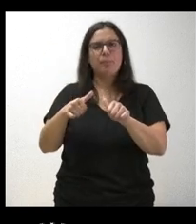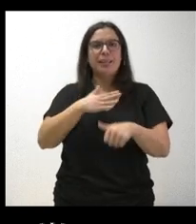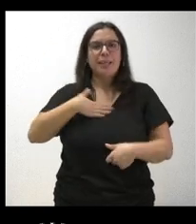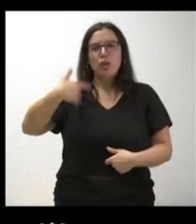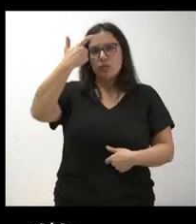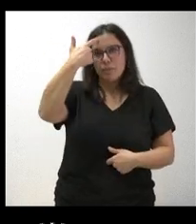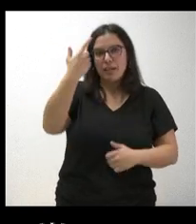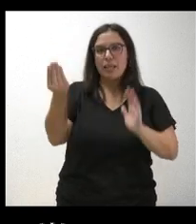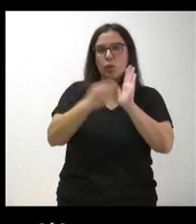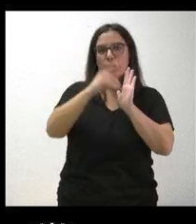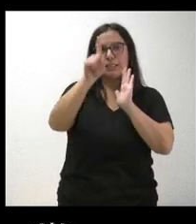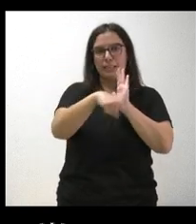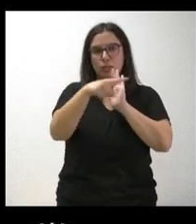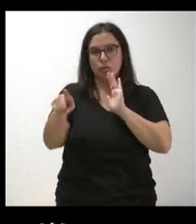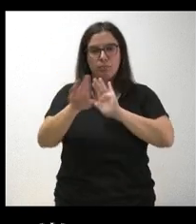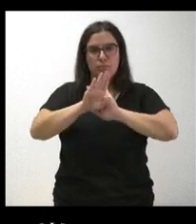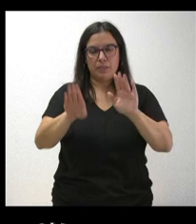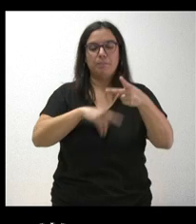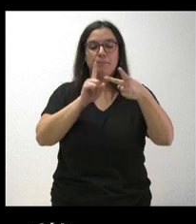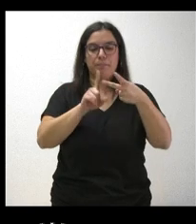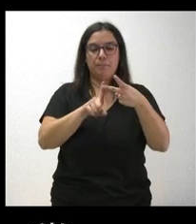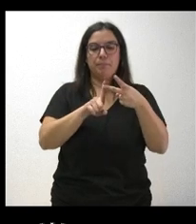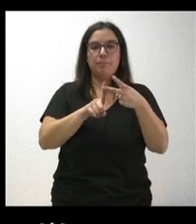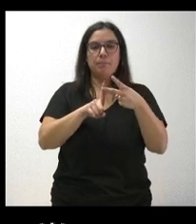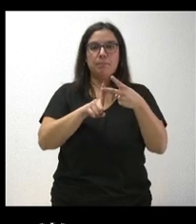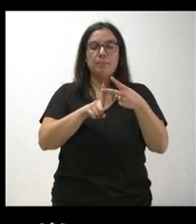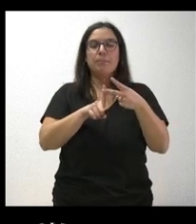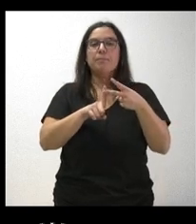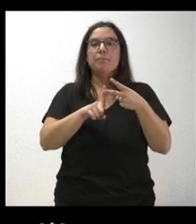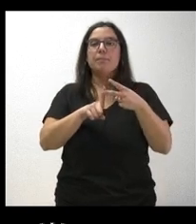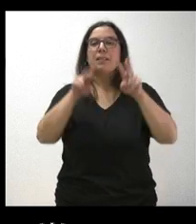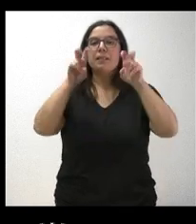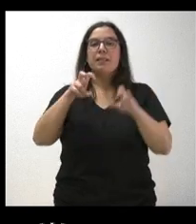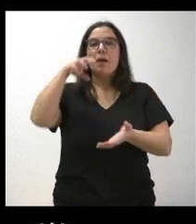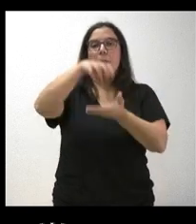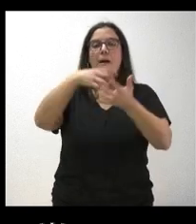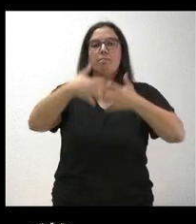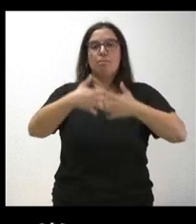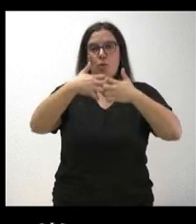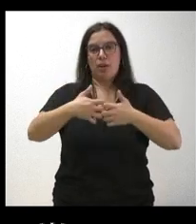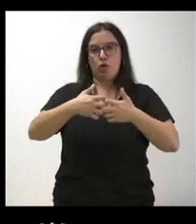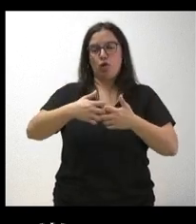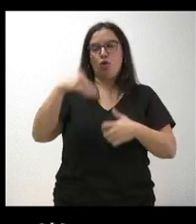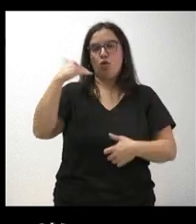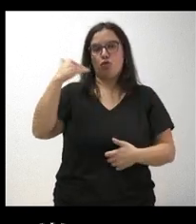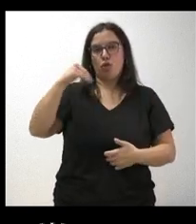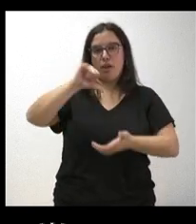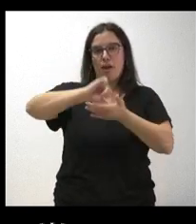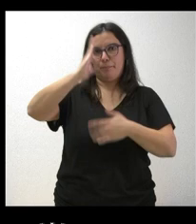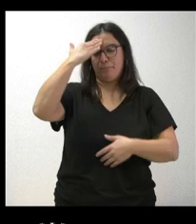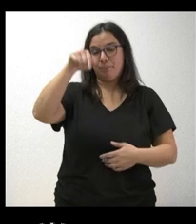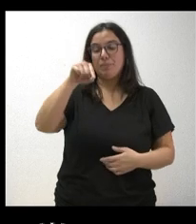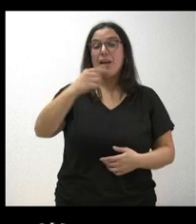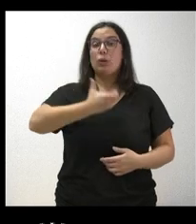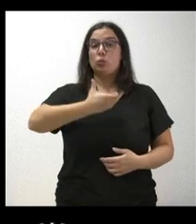se ha incluido o no se ha incluido eh la siguiente pregunta es sobre el polígono de valcorba en Soria capital el ayuntamiento